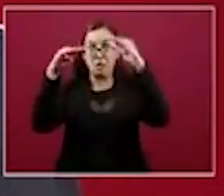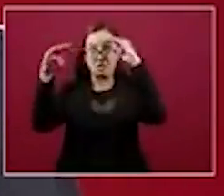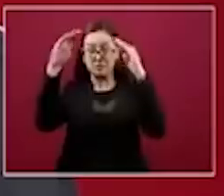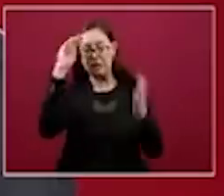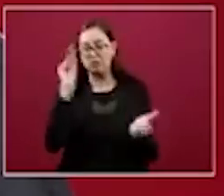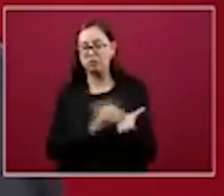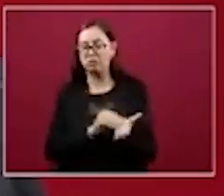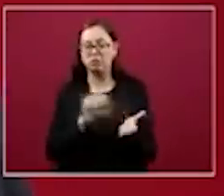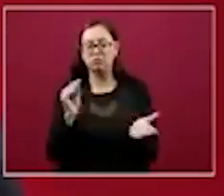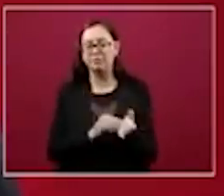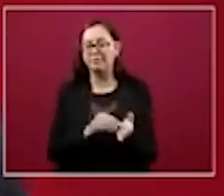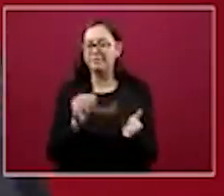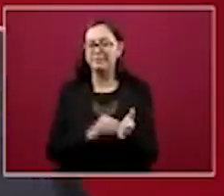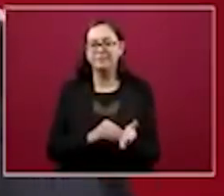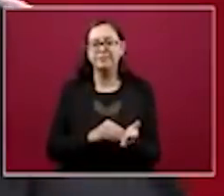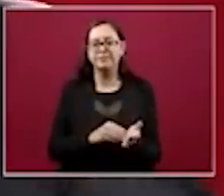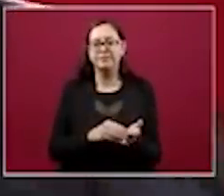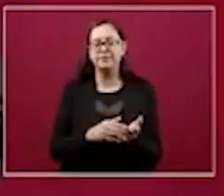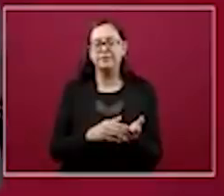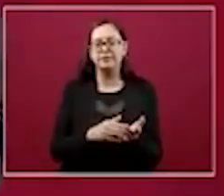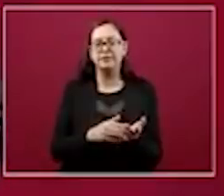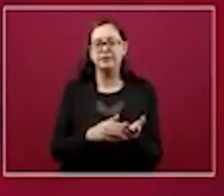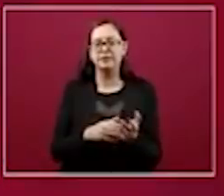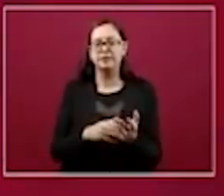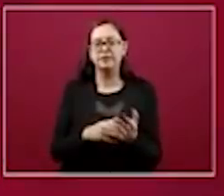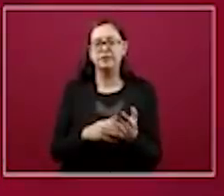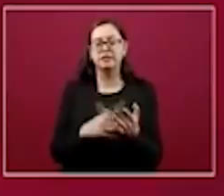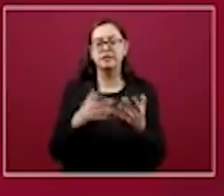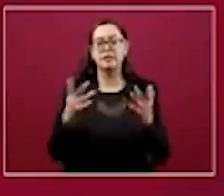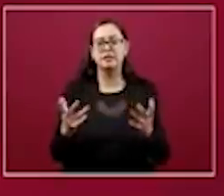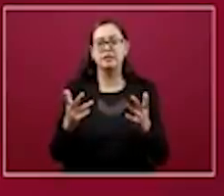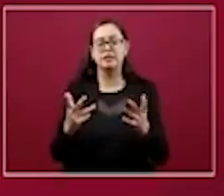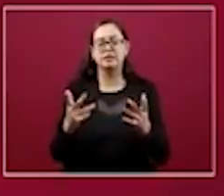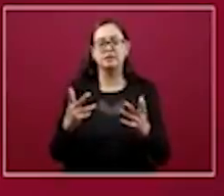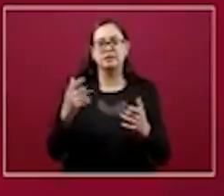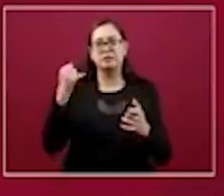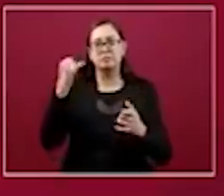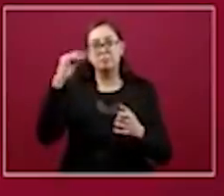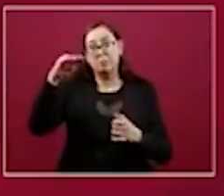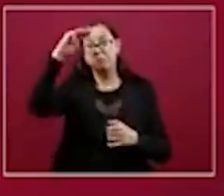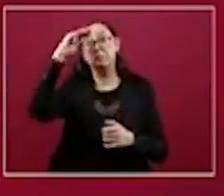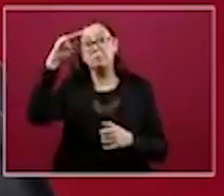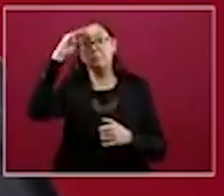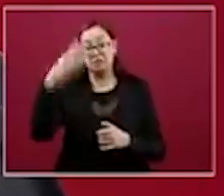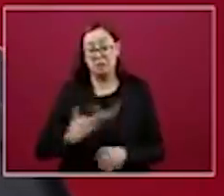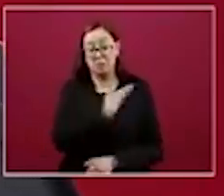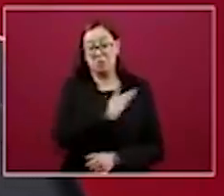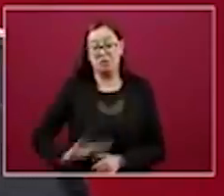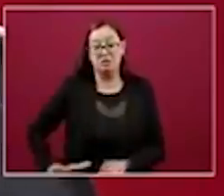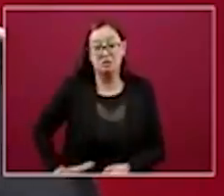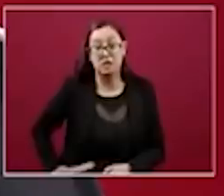de que el poder de los poderes es el Ejecutivo y el